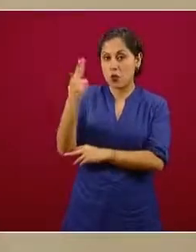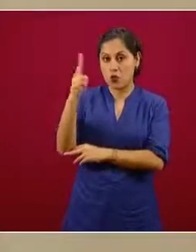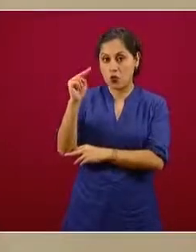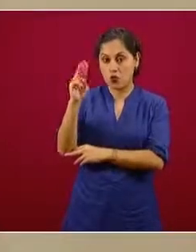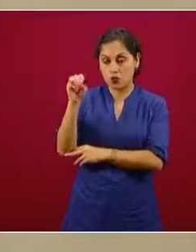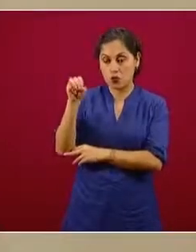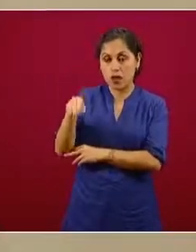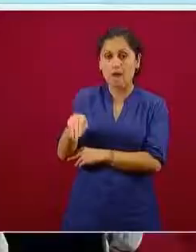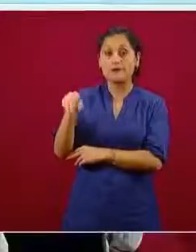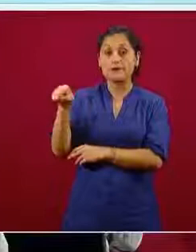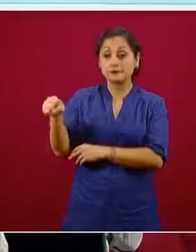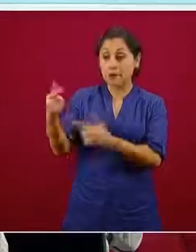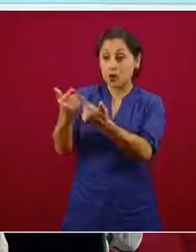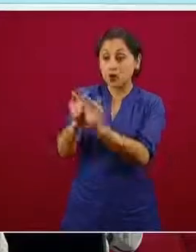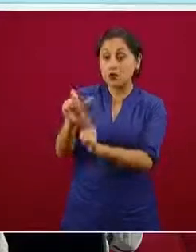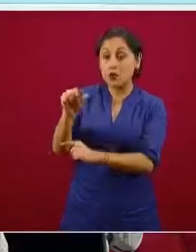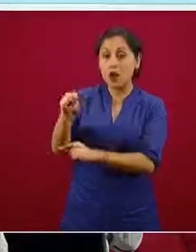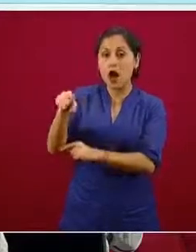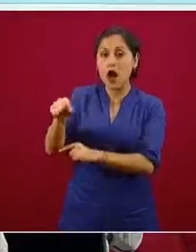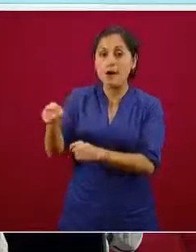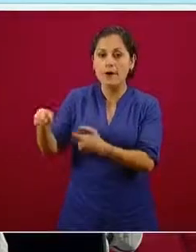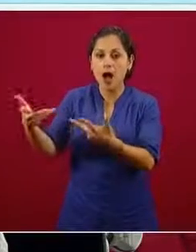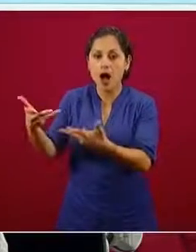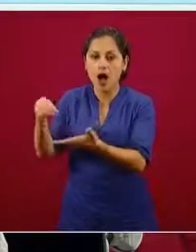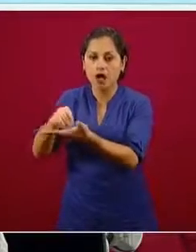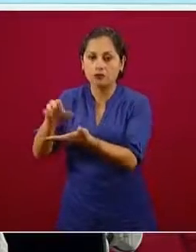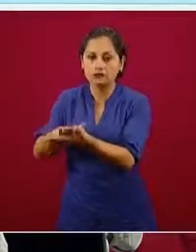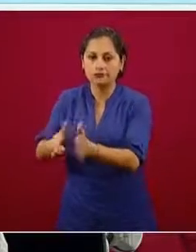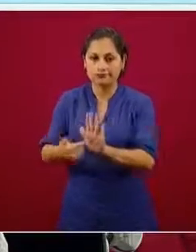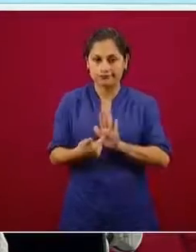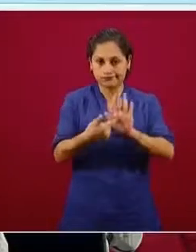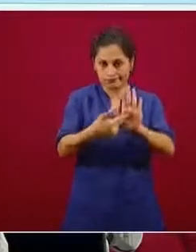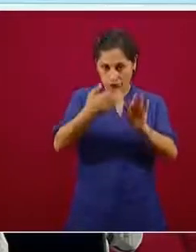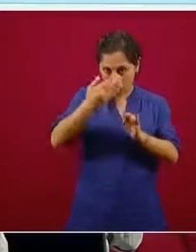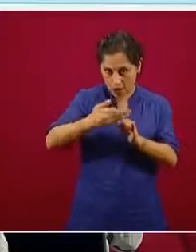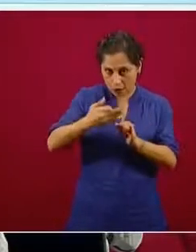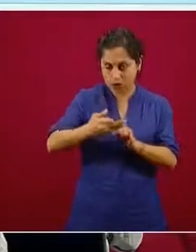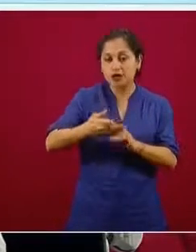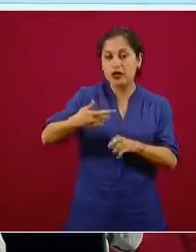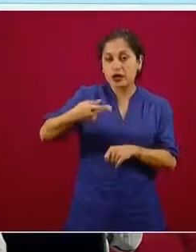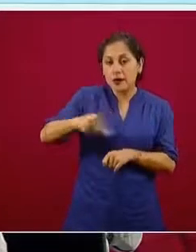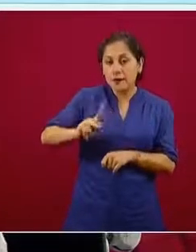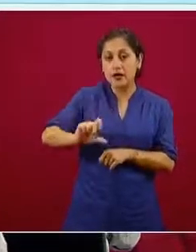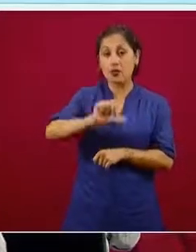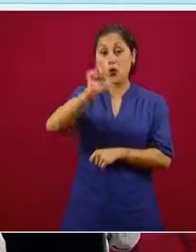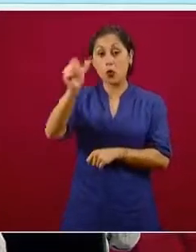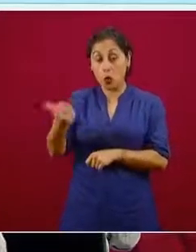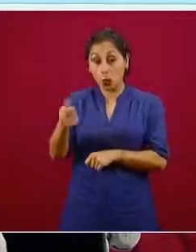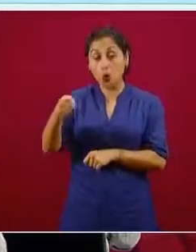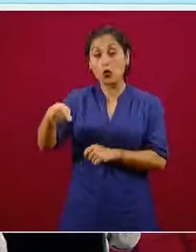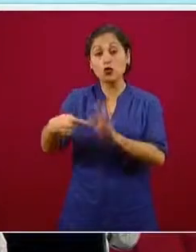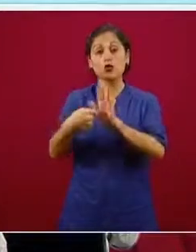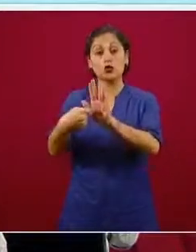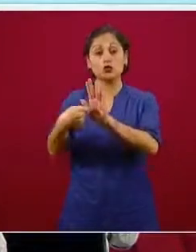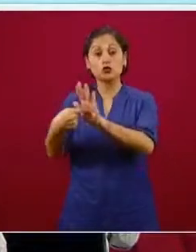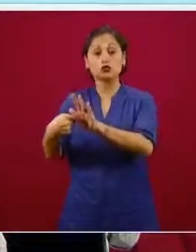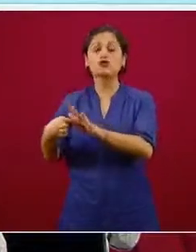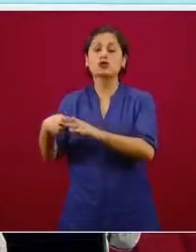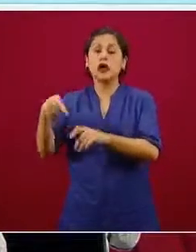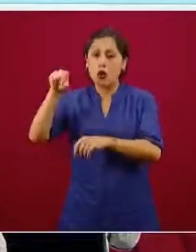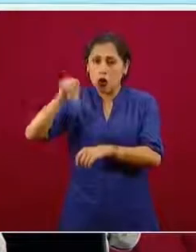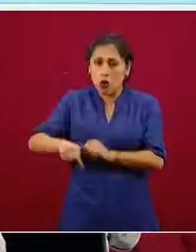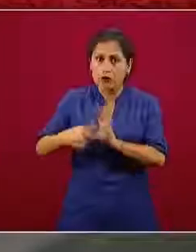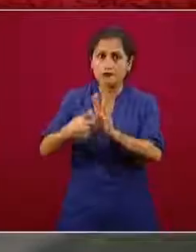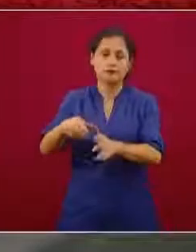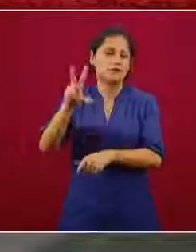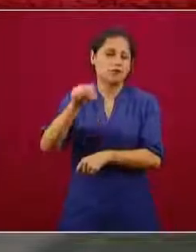modelo que ustedes han visto habitualmente. Pero hay otros modelos, en otros casos, insisto, no lo detallaré hoy, hay